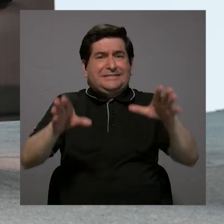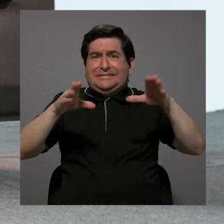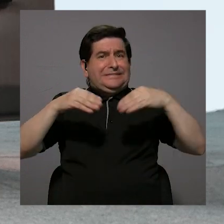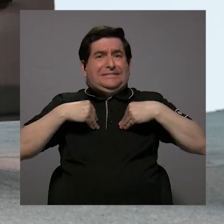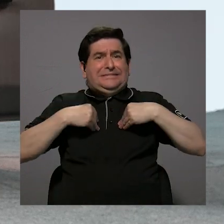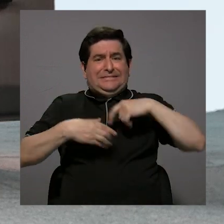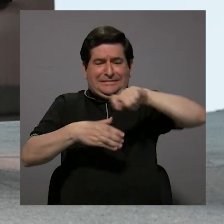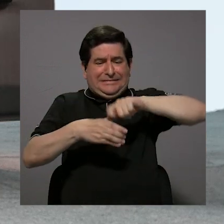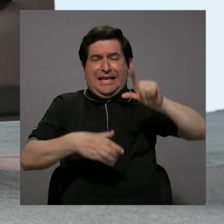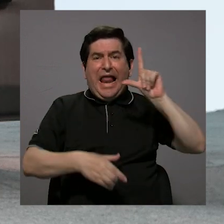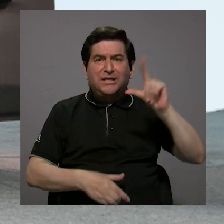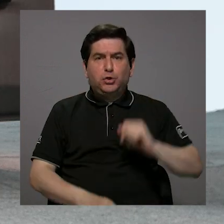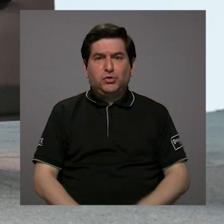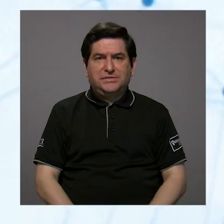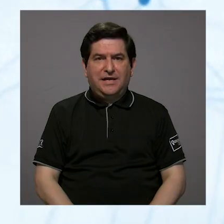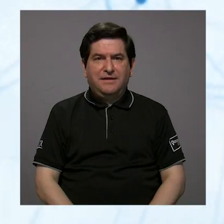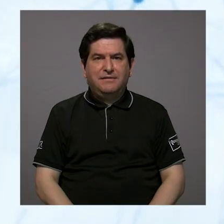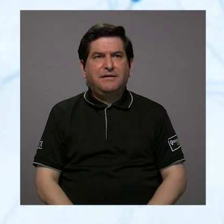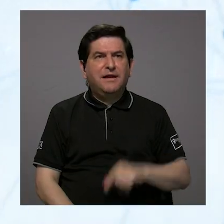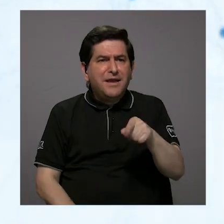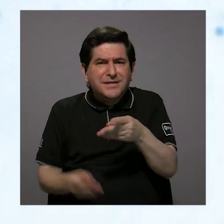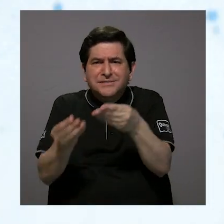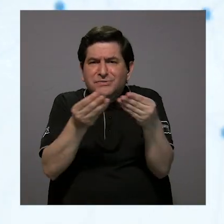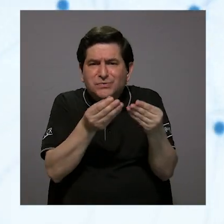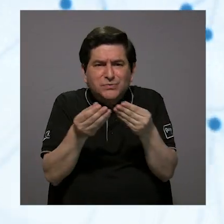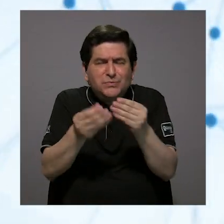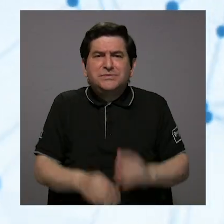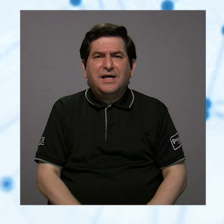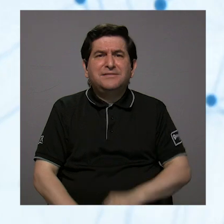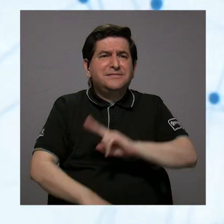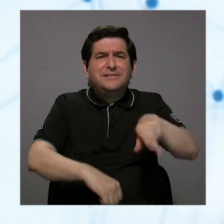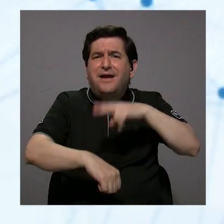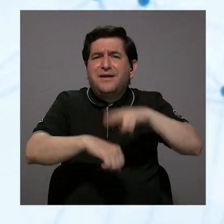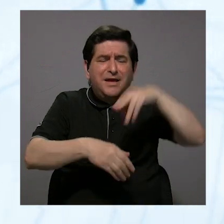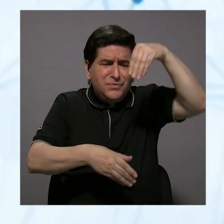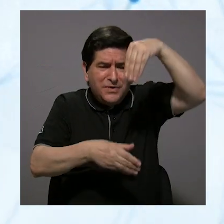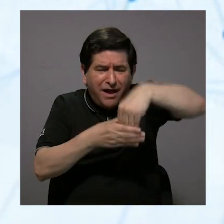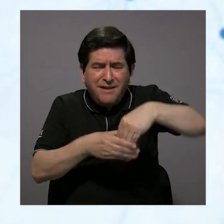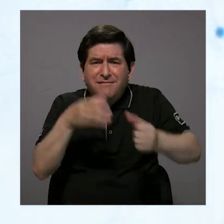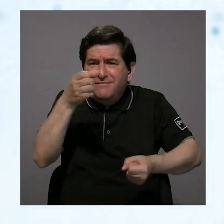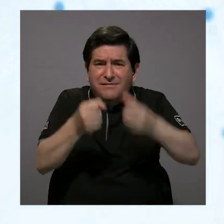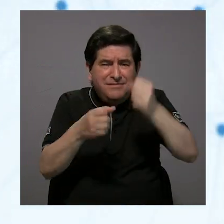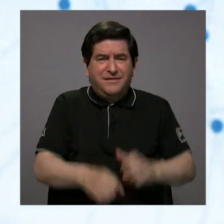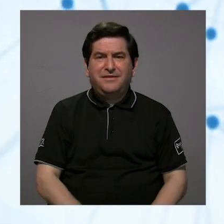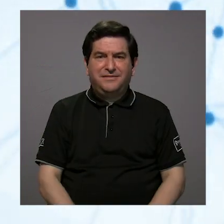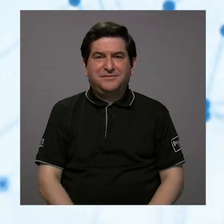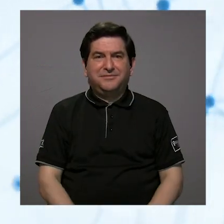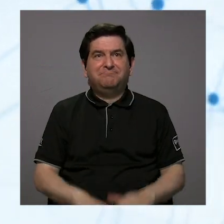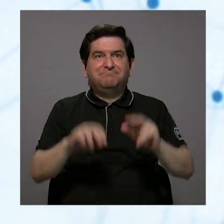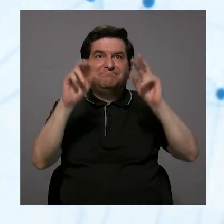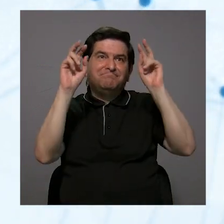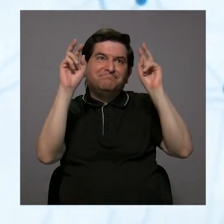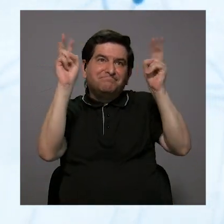es intolerante a la lactosa. La lactosa es una sustancia que naturalmente está presente en la leche,